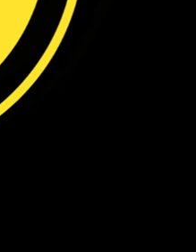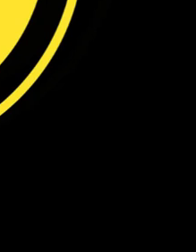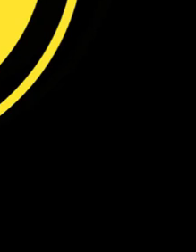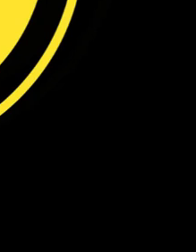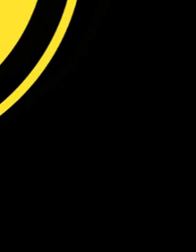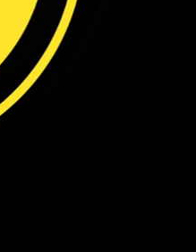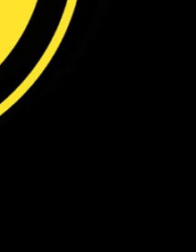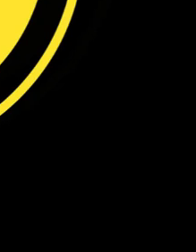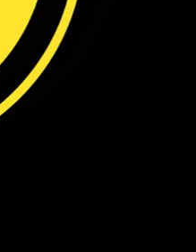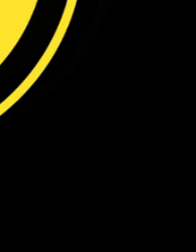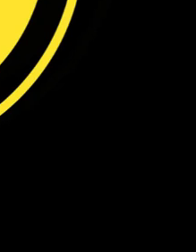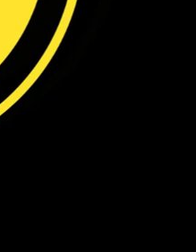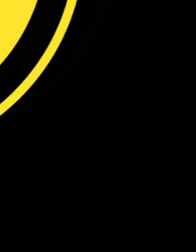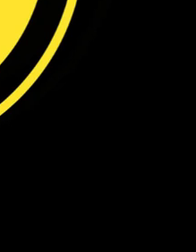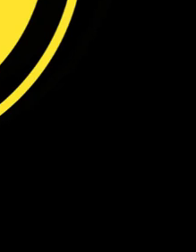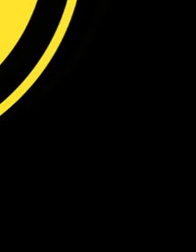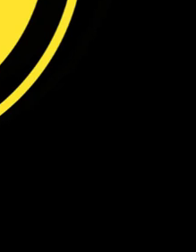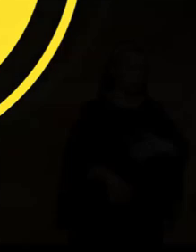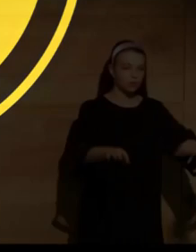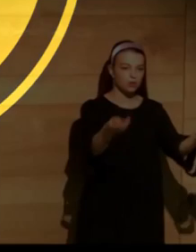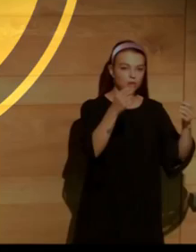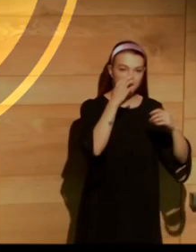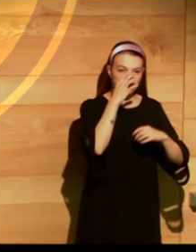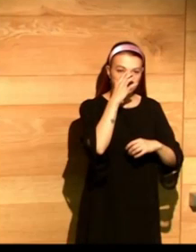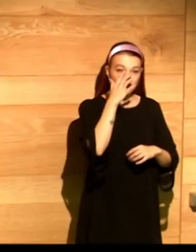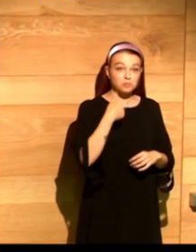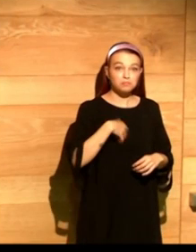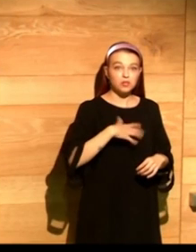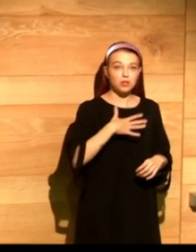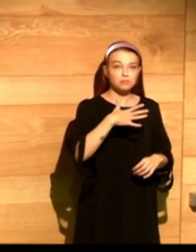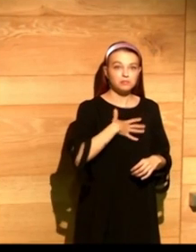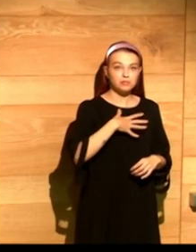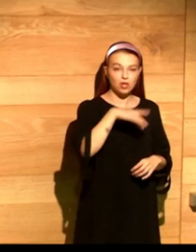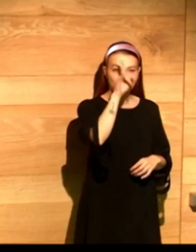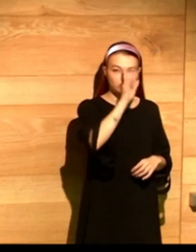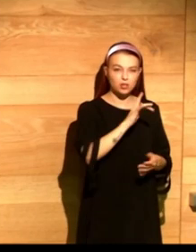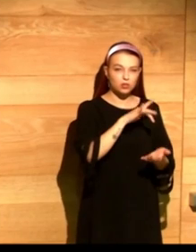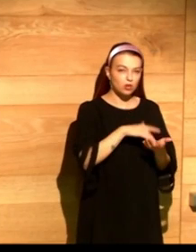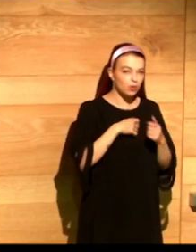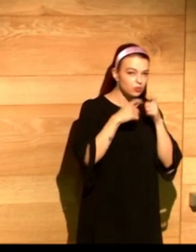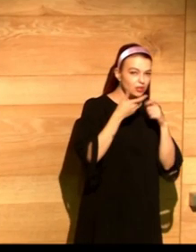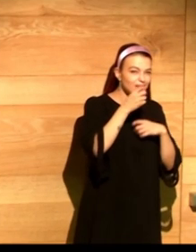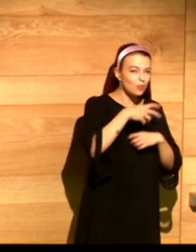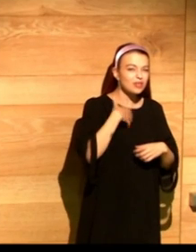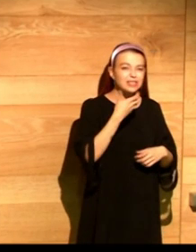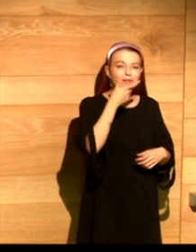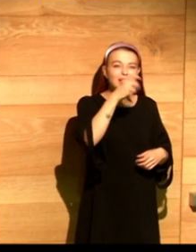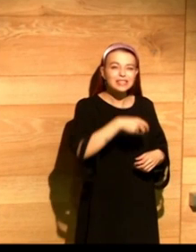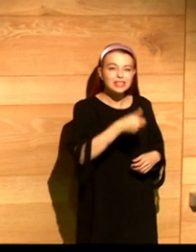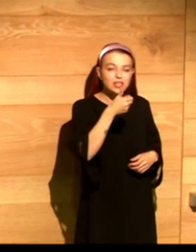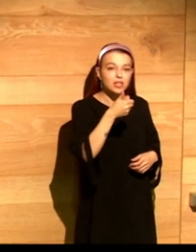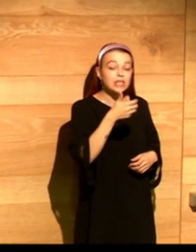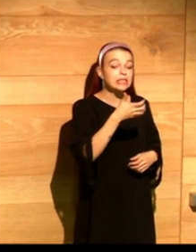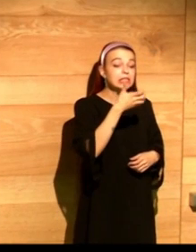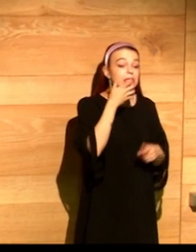Chunga. Ya, Arturo, ya. ¿Ya? No, es que no sé jalear. No sé jalear las cosas. Se te ha bajado un poquito la mascarilla. ¿Qué os molesta más? ¿Qué os molesta más? ¿El que se